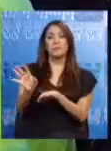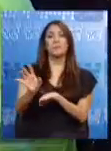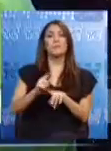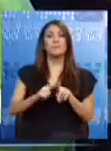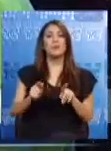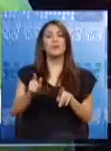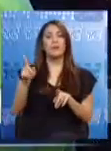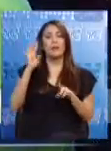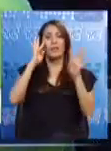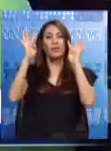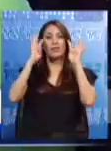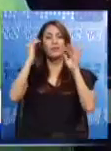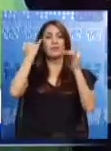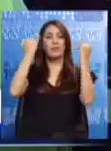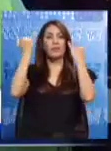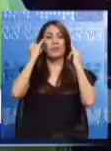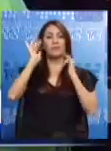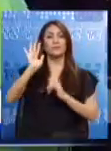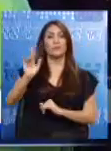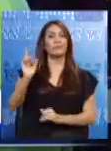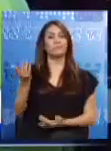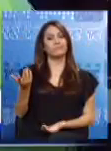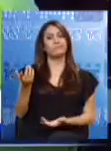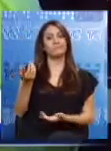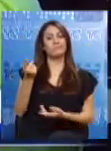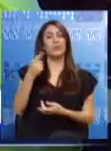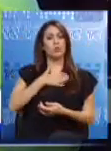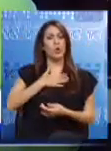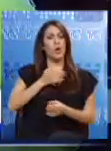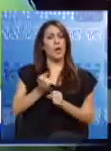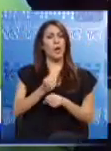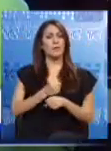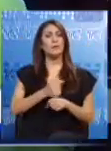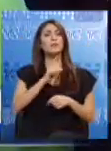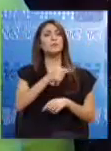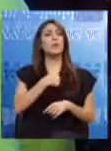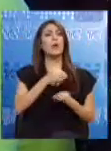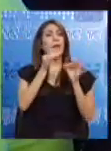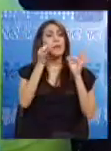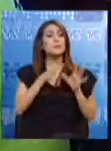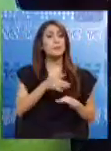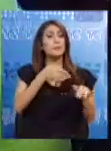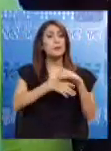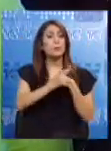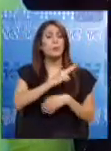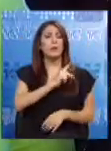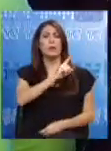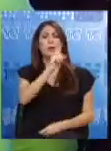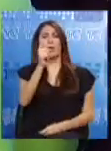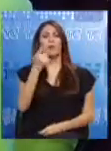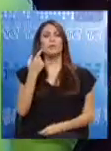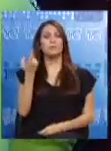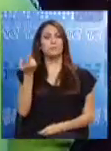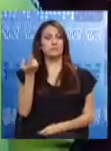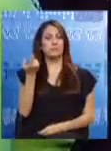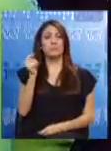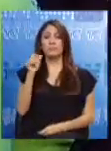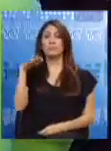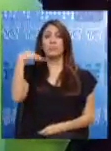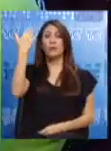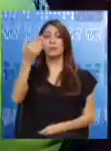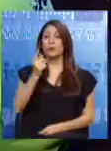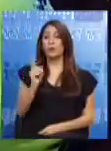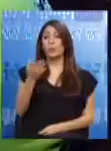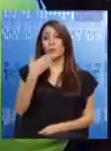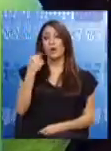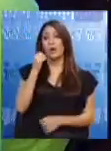propuestas demagógicas, la respuesta barata, como decir, no tome examen al ingreso a la universidad. Mañana dirán los chicos, no